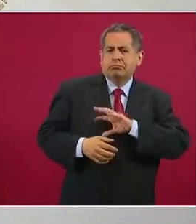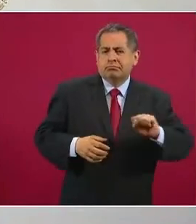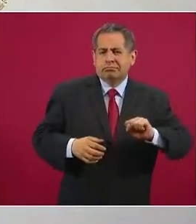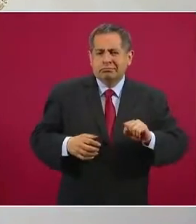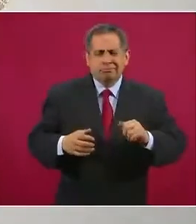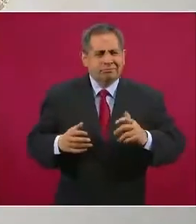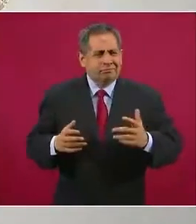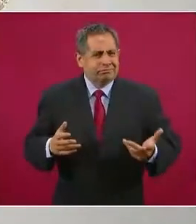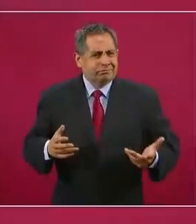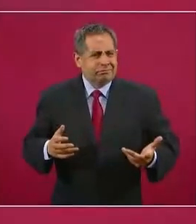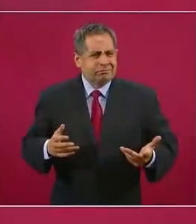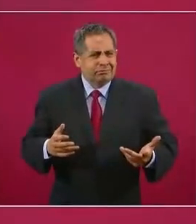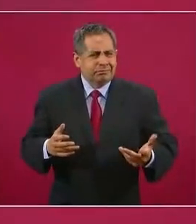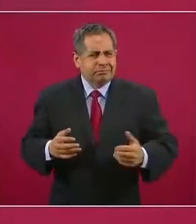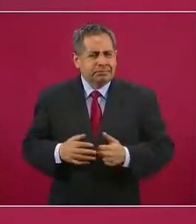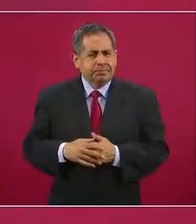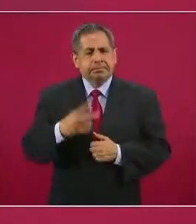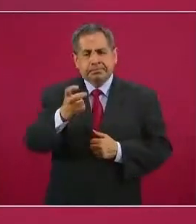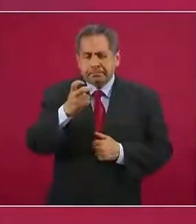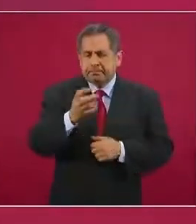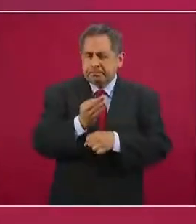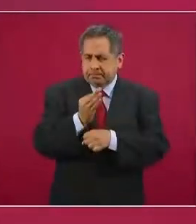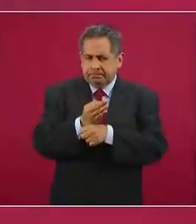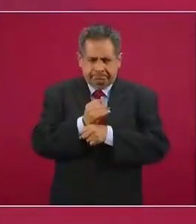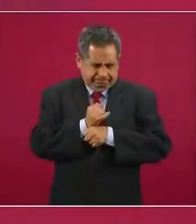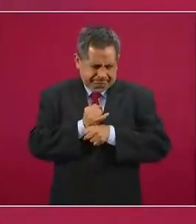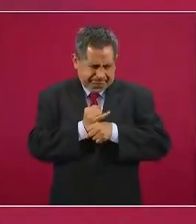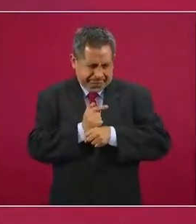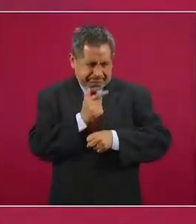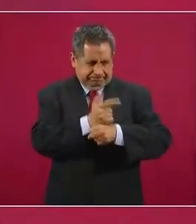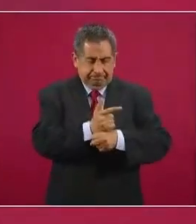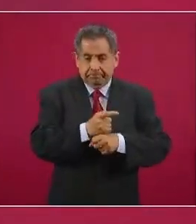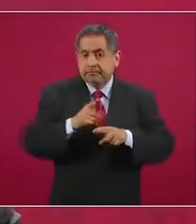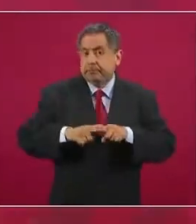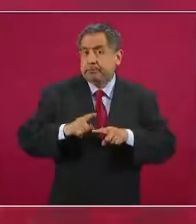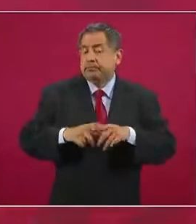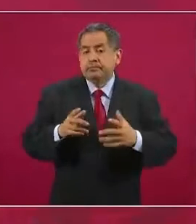Entonces estamos haciendo la investigación, está a cargo de